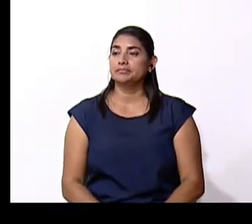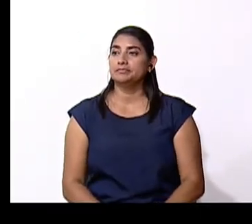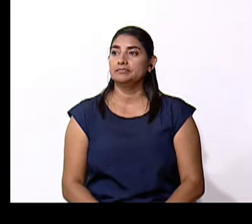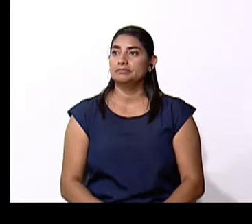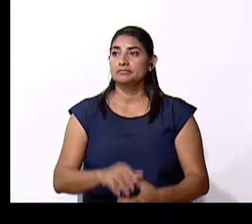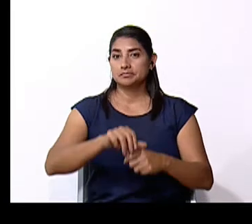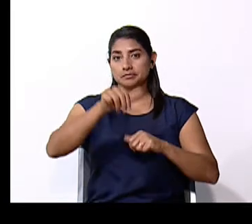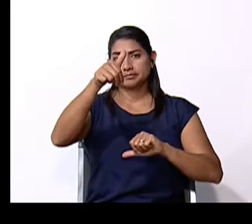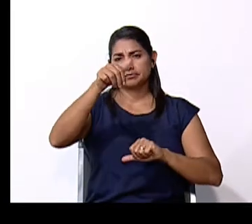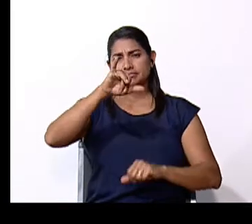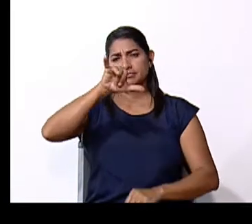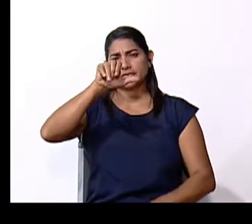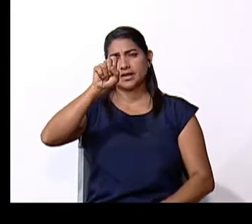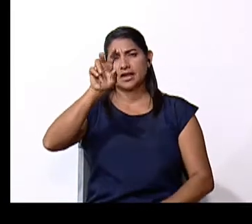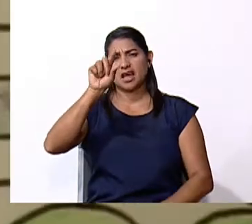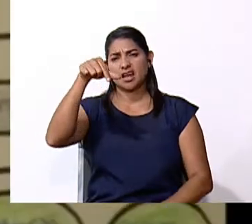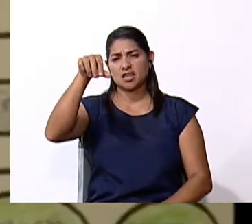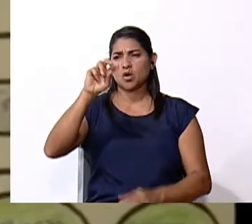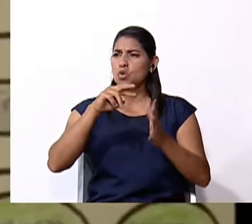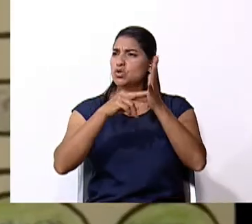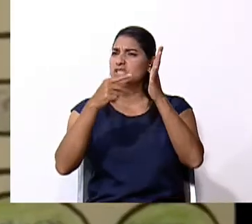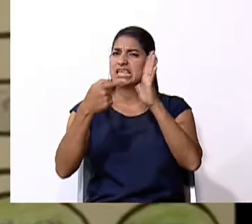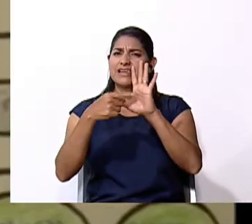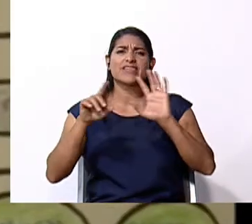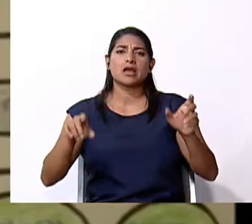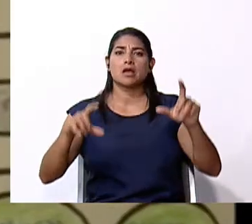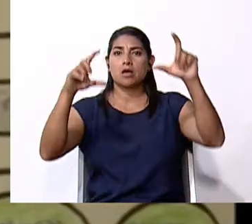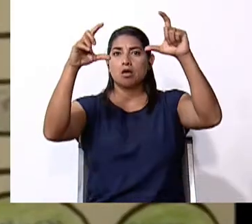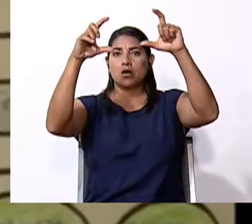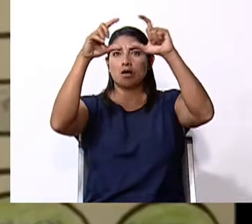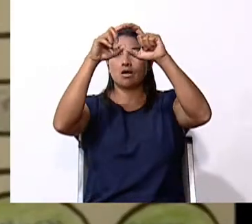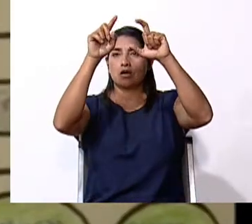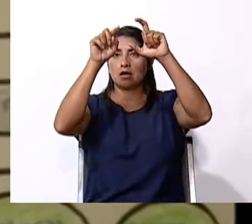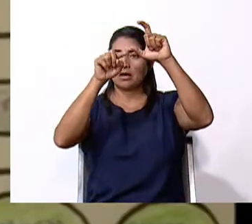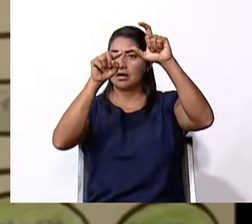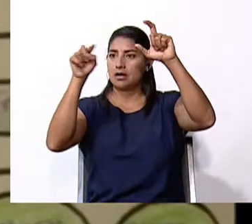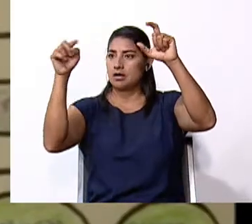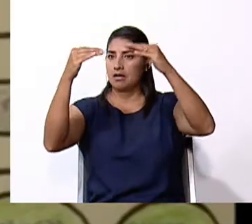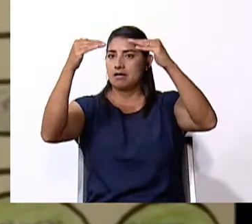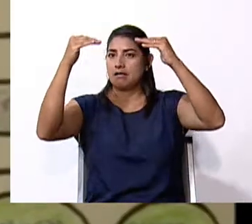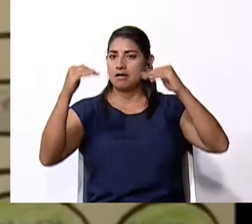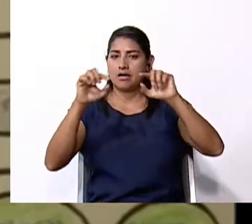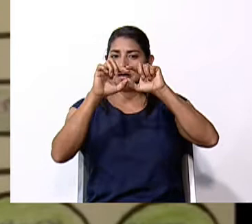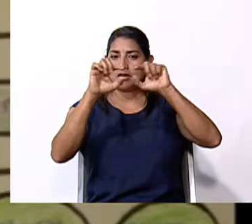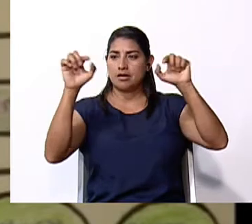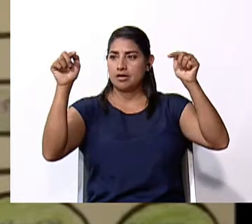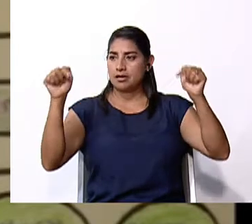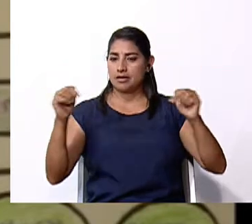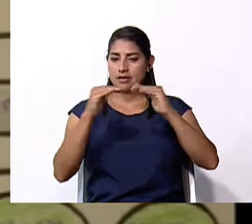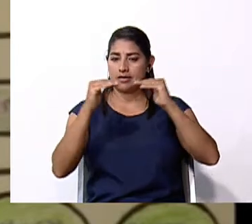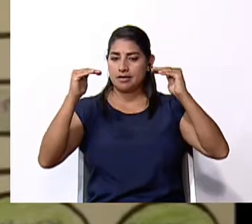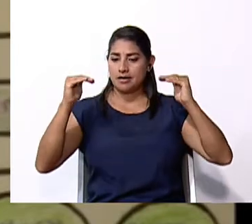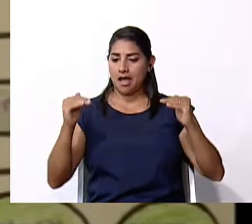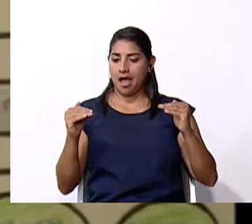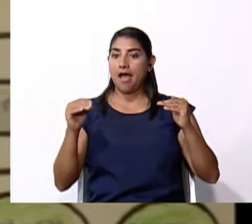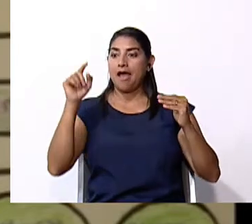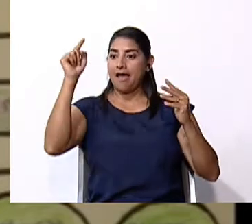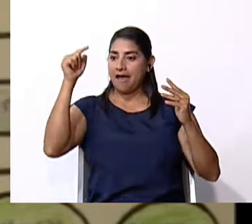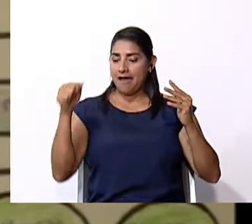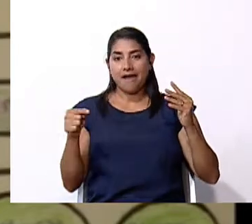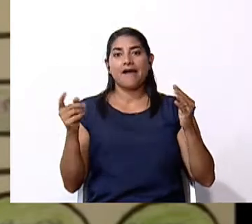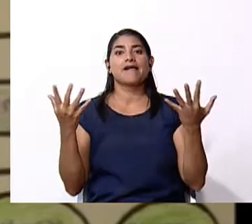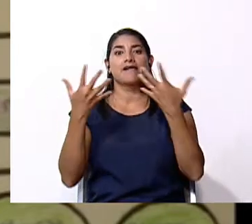El mapa jerárquico se organiza a partir de un concepto clave colocado en la parte superior del mapa. De él salen los elementos